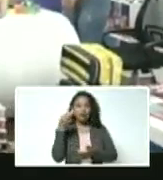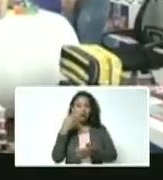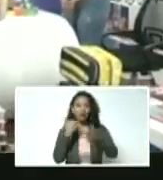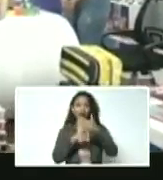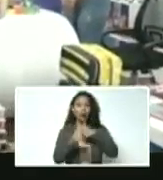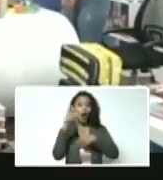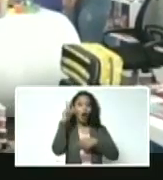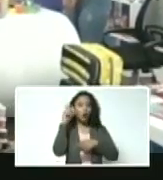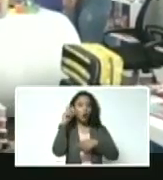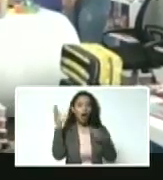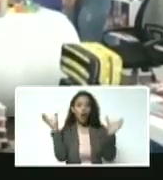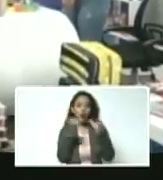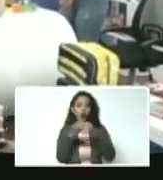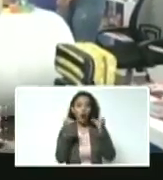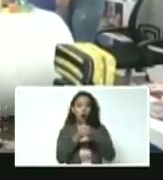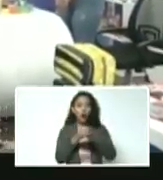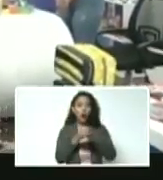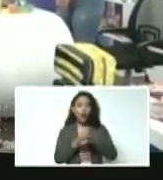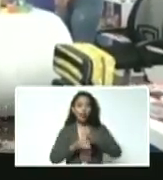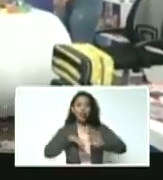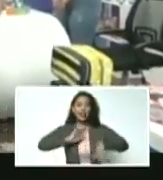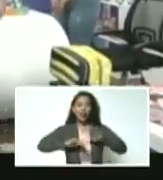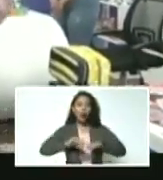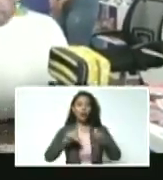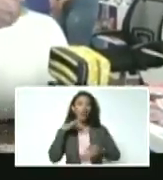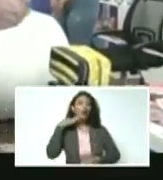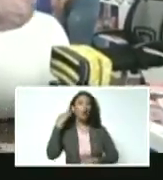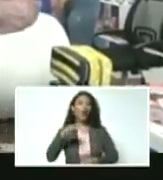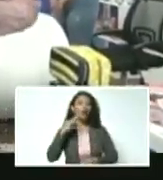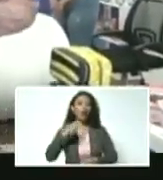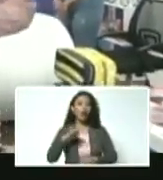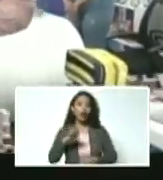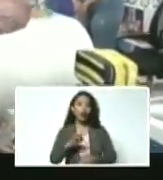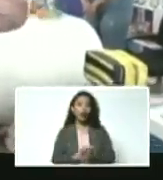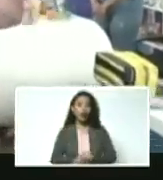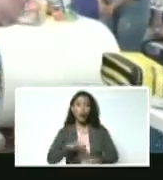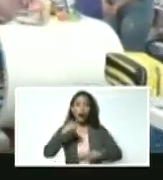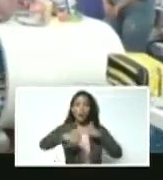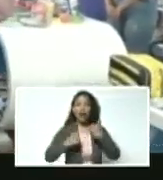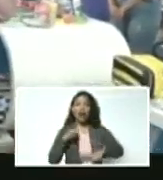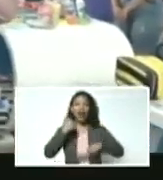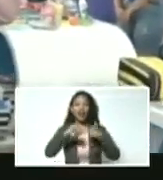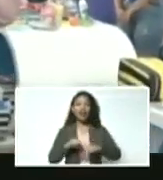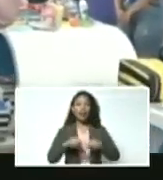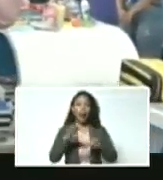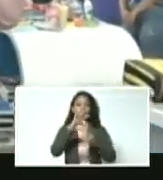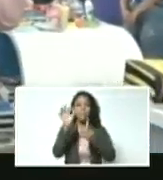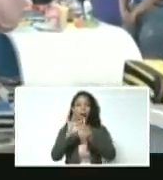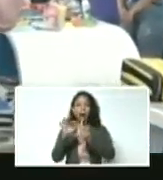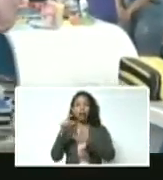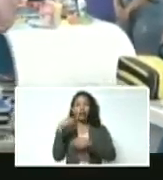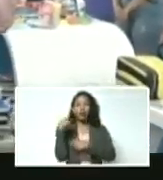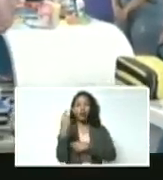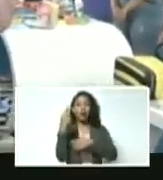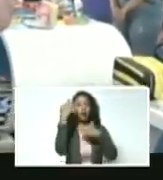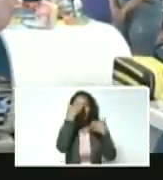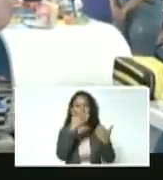a escuchar al grupo San Juan de Guatire con una parranda, Palma Sola.